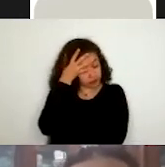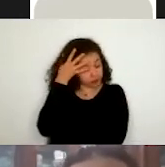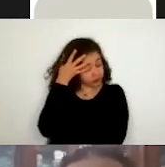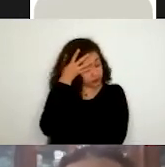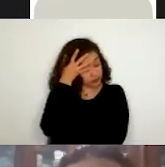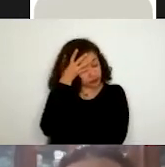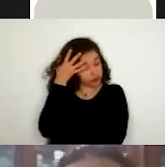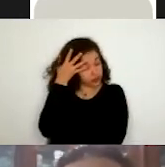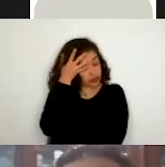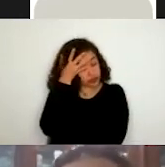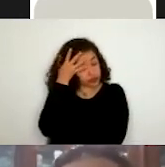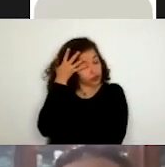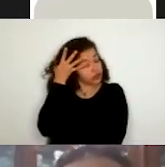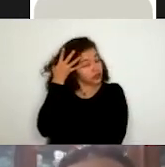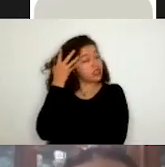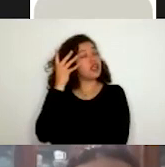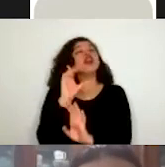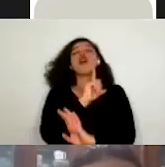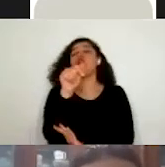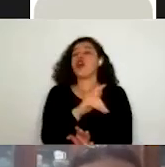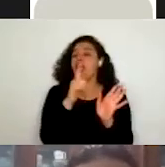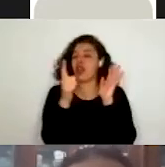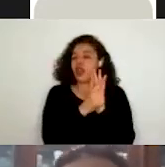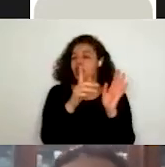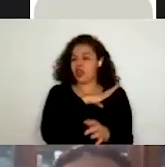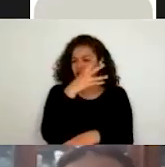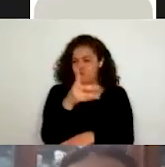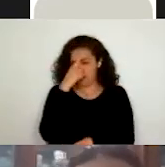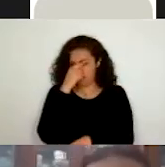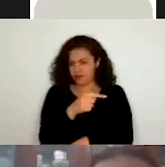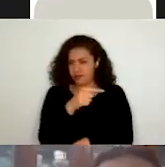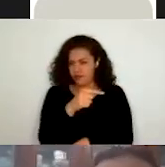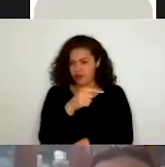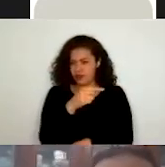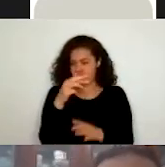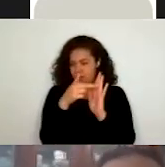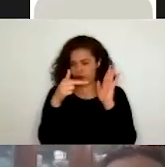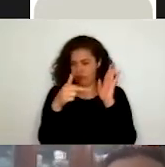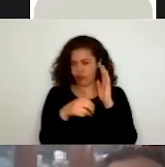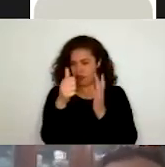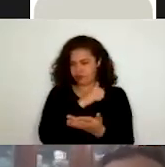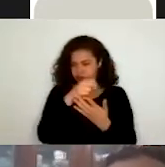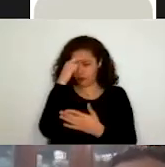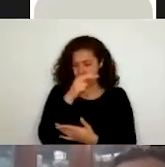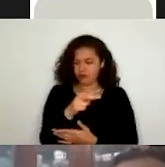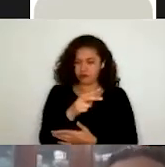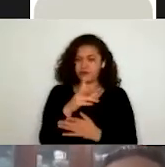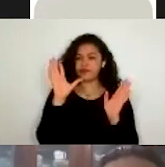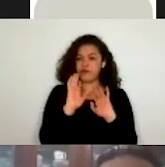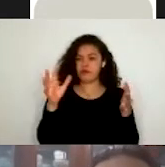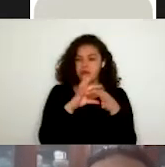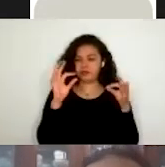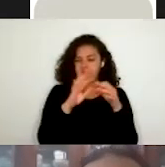Riesgos y Protección Civil de la Ciudad de México y su respectivo reglamento, nos hablan ya de manera específica cómo se